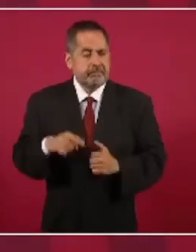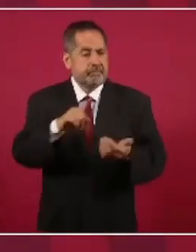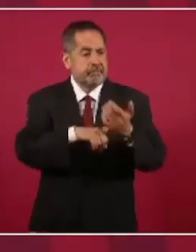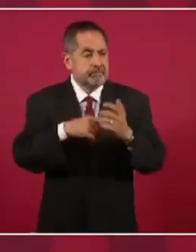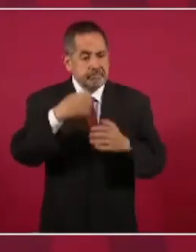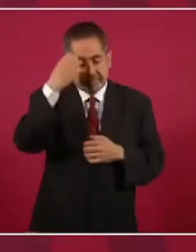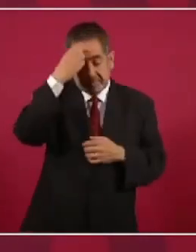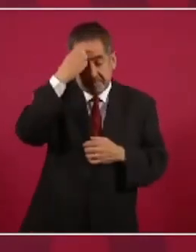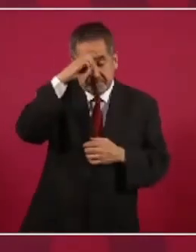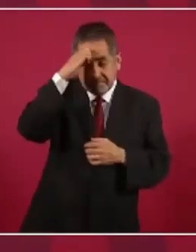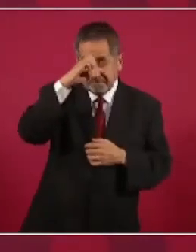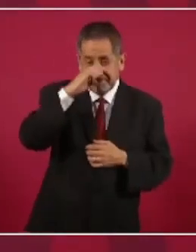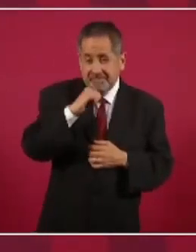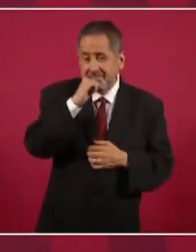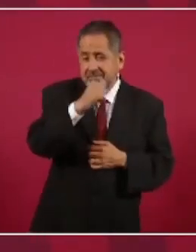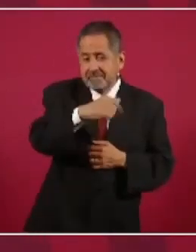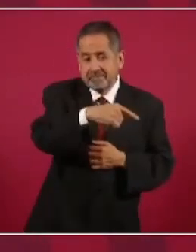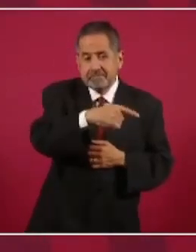inexpertos.